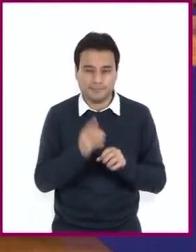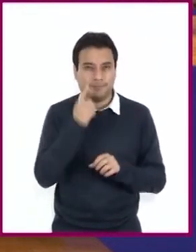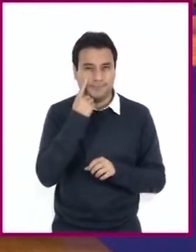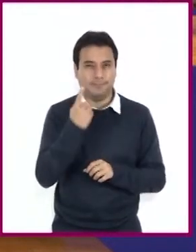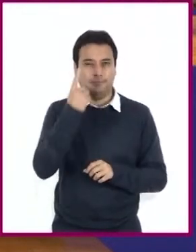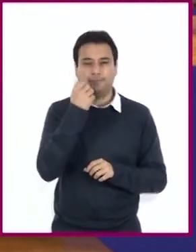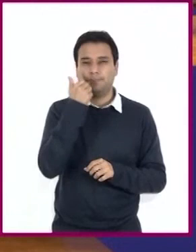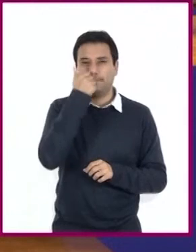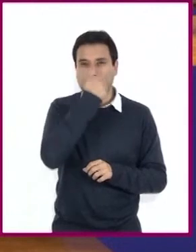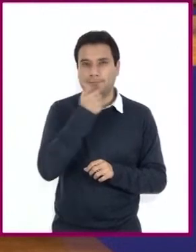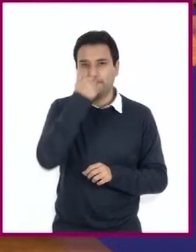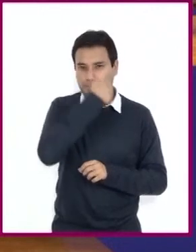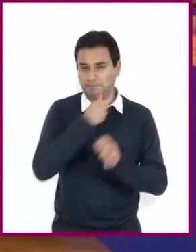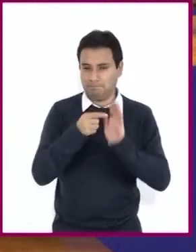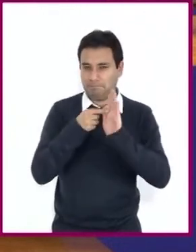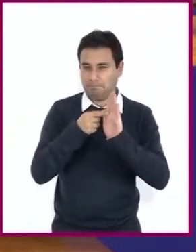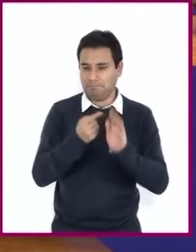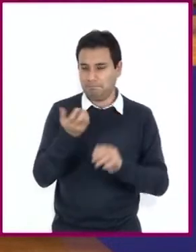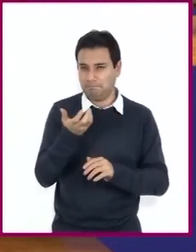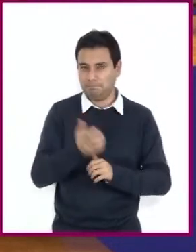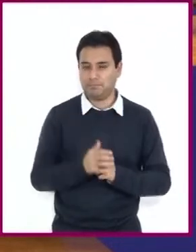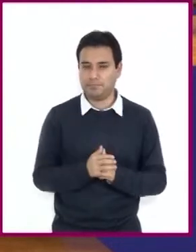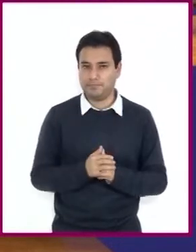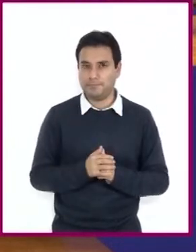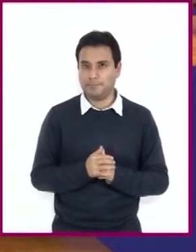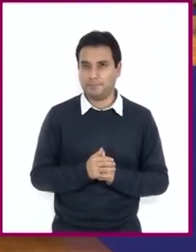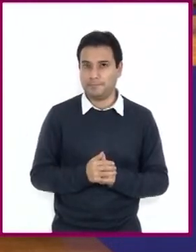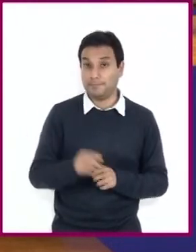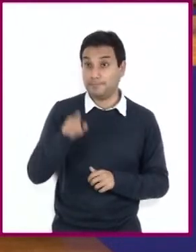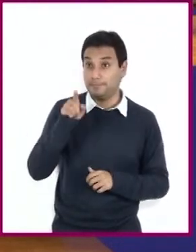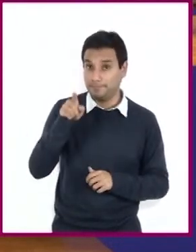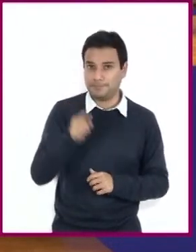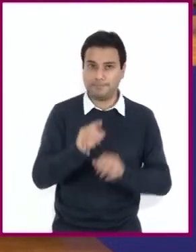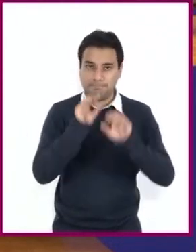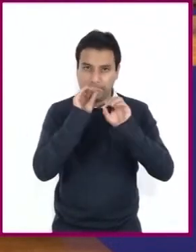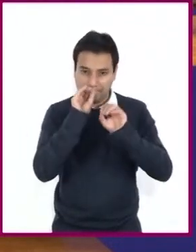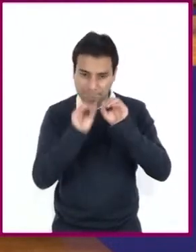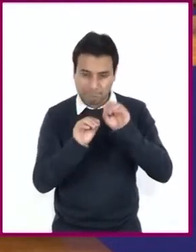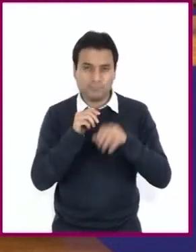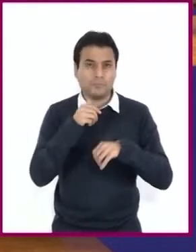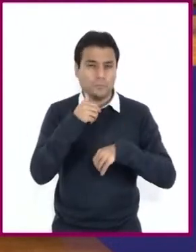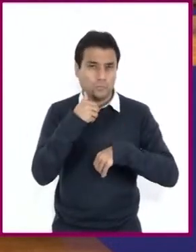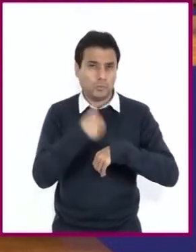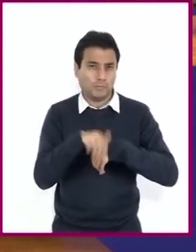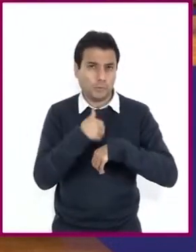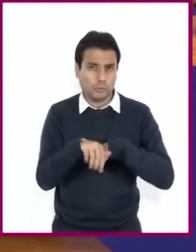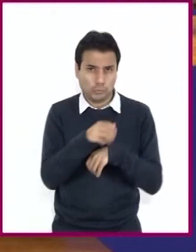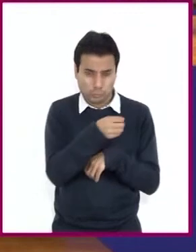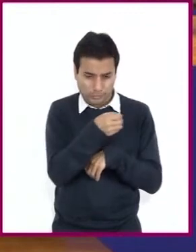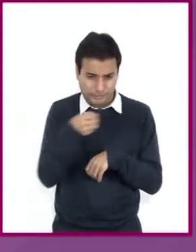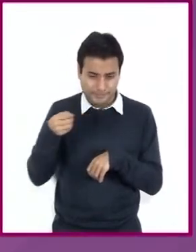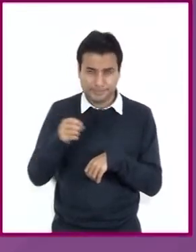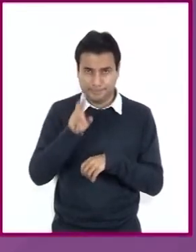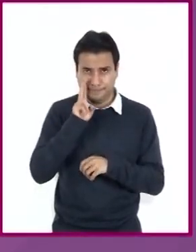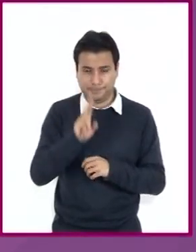este experimento. Este compañero incluyó números para ordenar sus